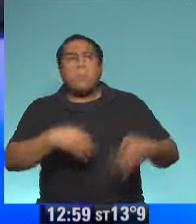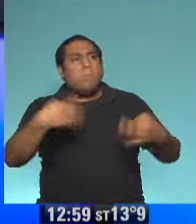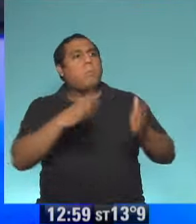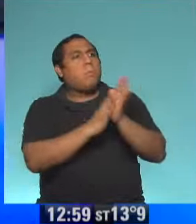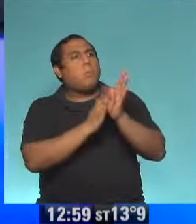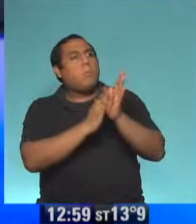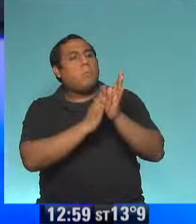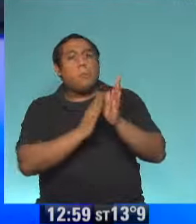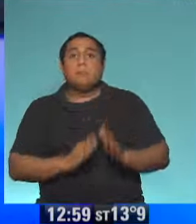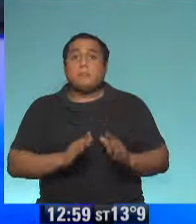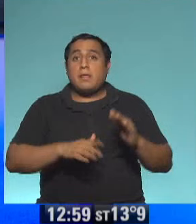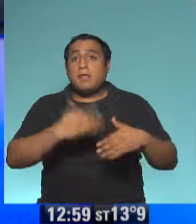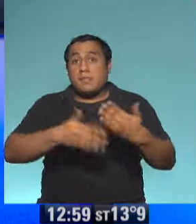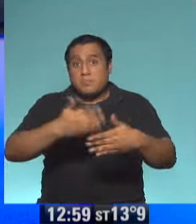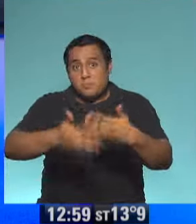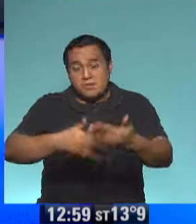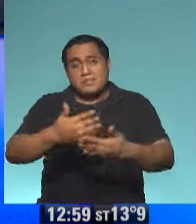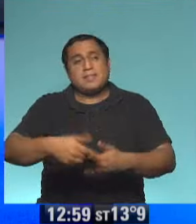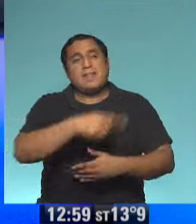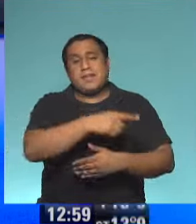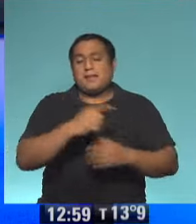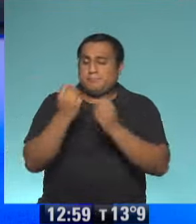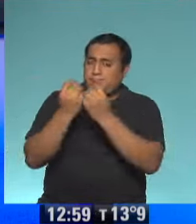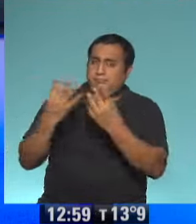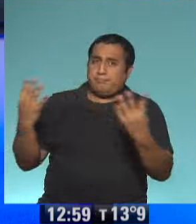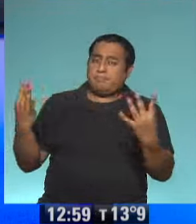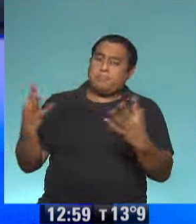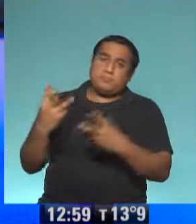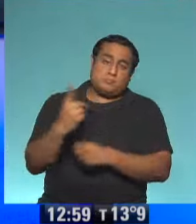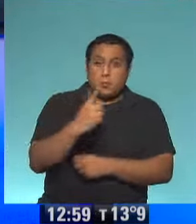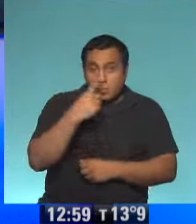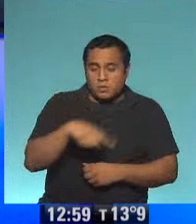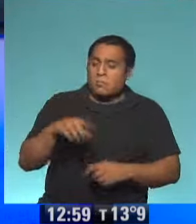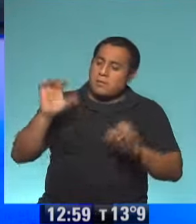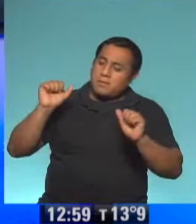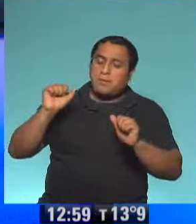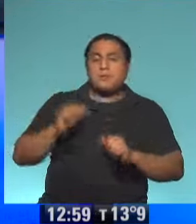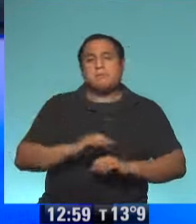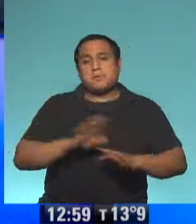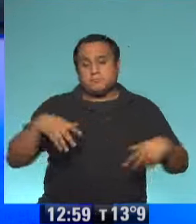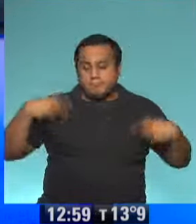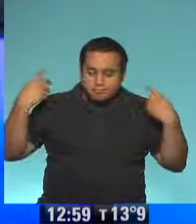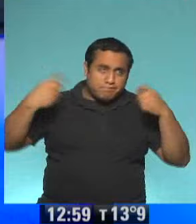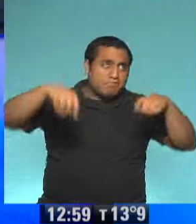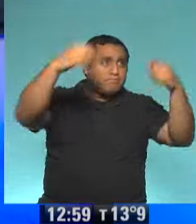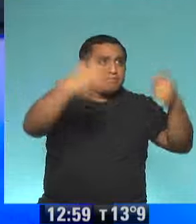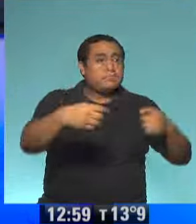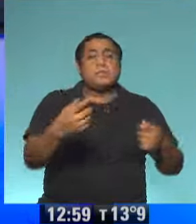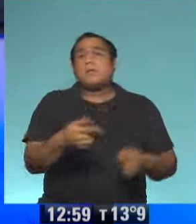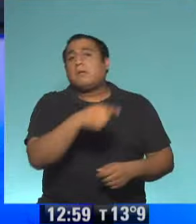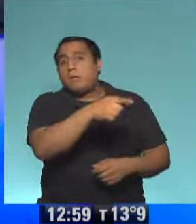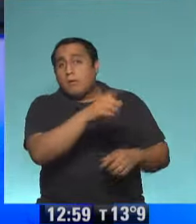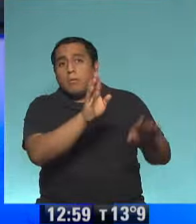ese día, después que despidió al último cliente, guardó la bata, descolgó el cartel y nunca más volvió a